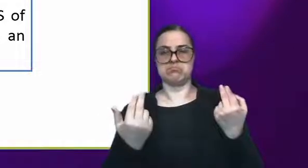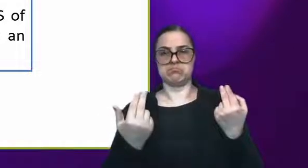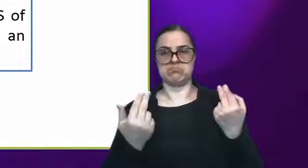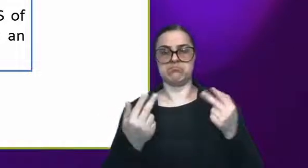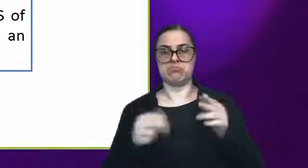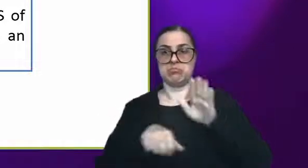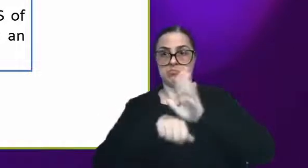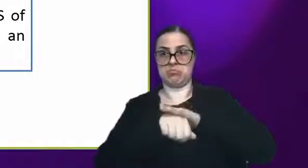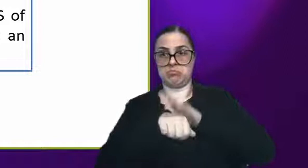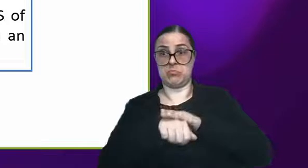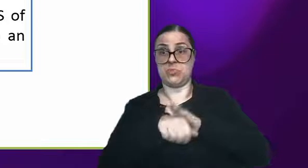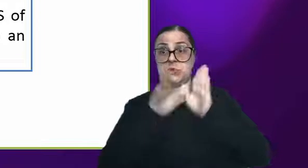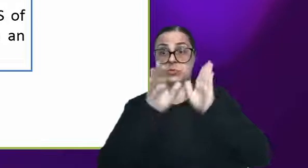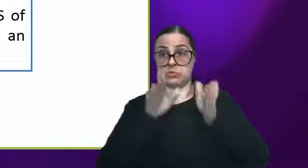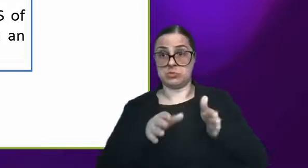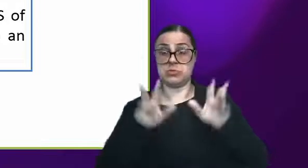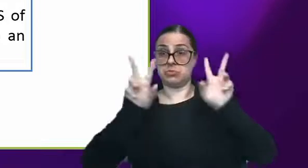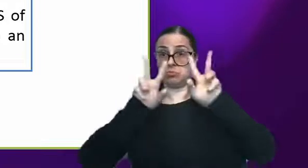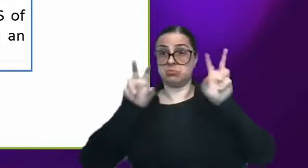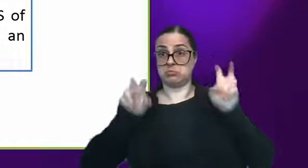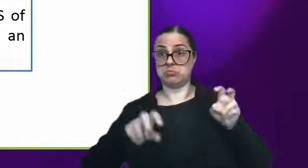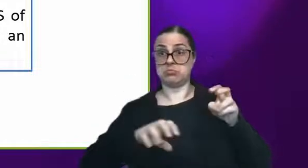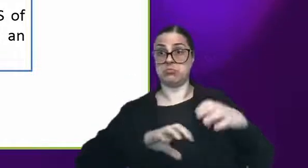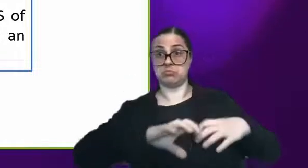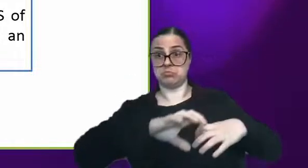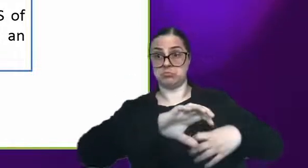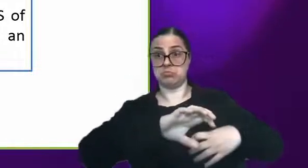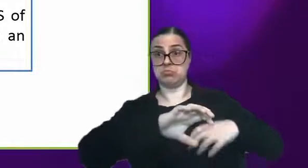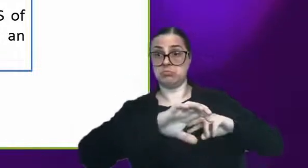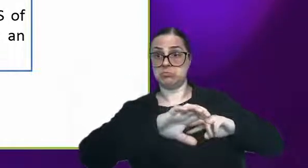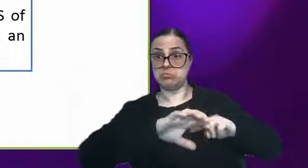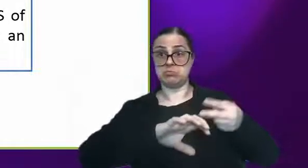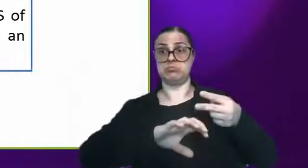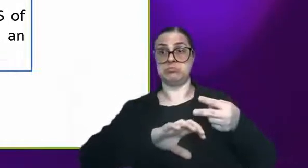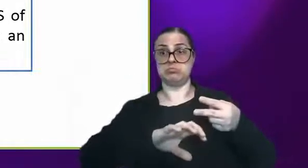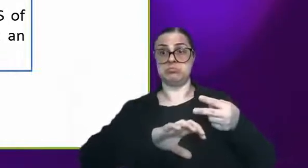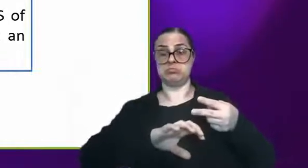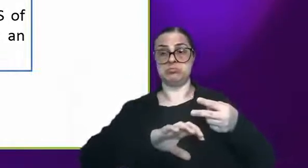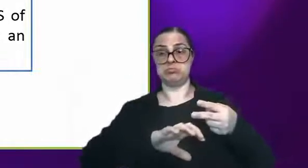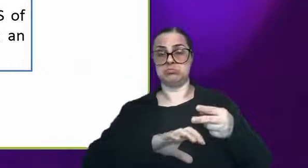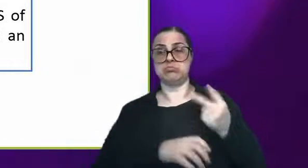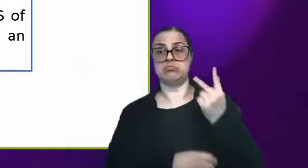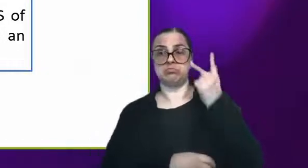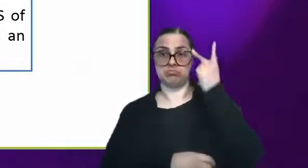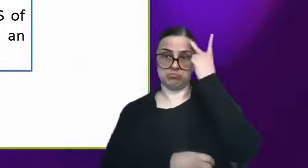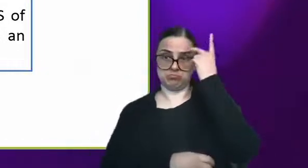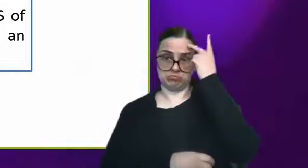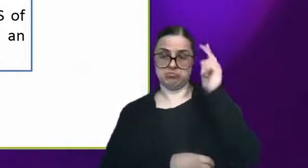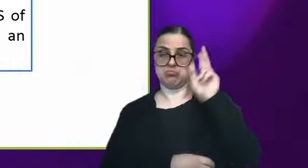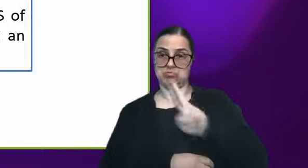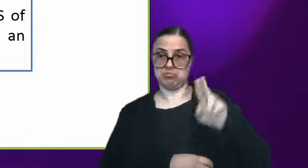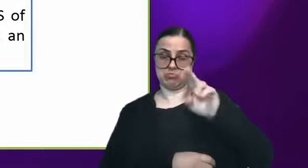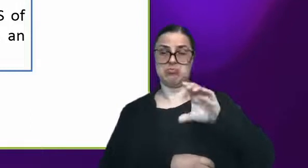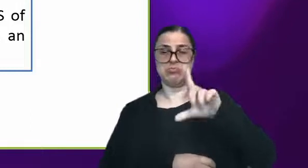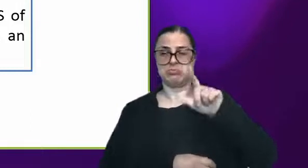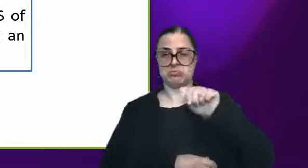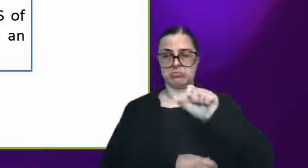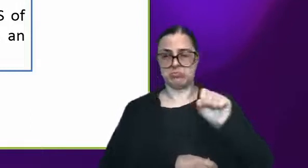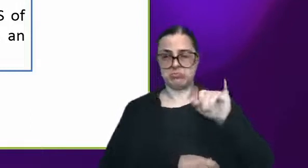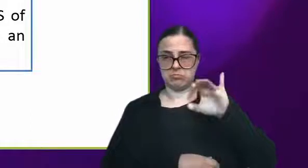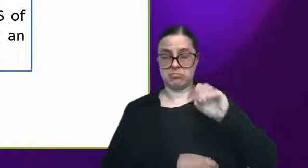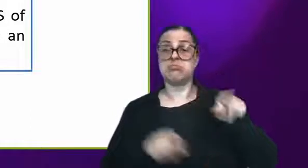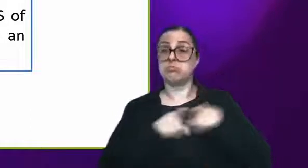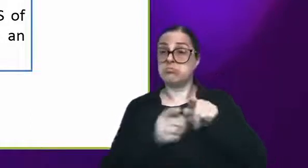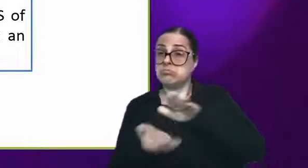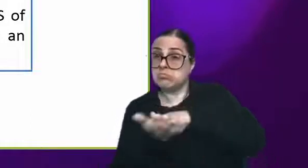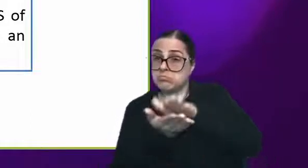trasplante, digamos, clásico. No existe en literatura tampoco datos formales de